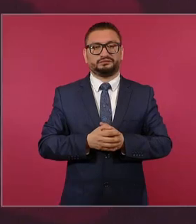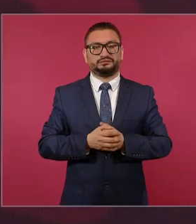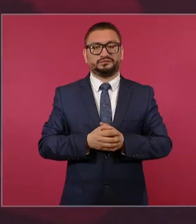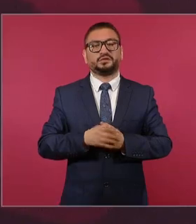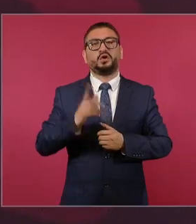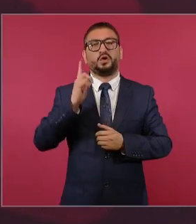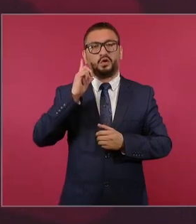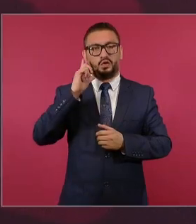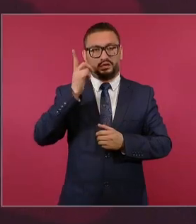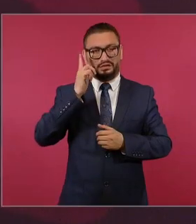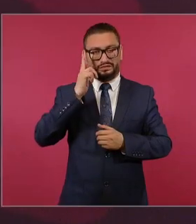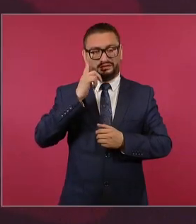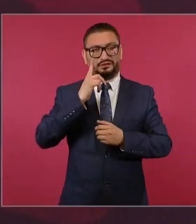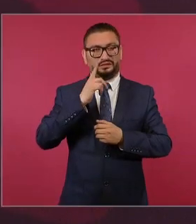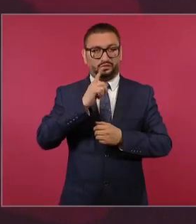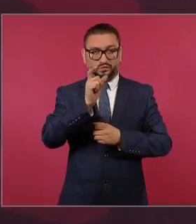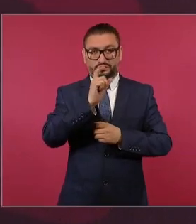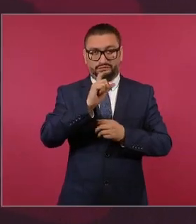en los medios